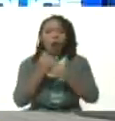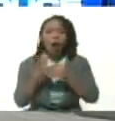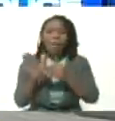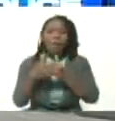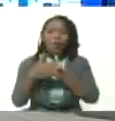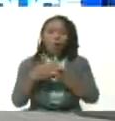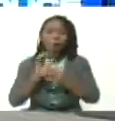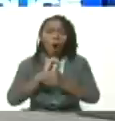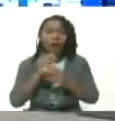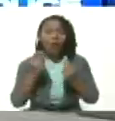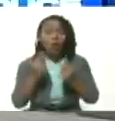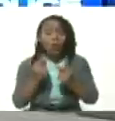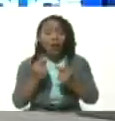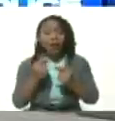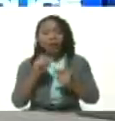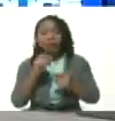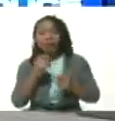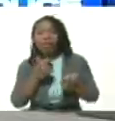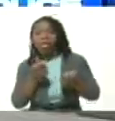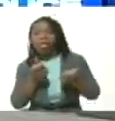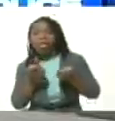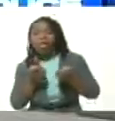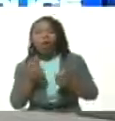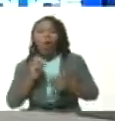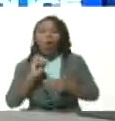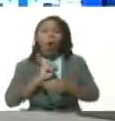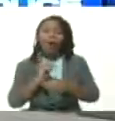economía especulativa o una economía de papeles.